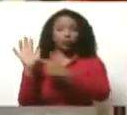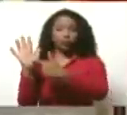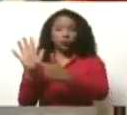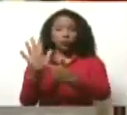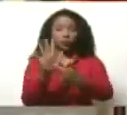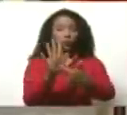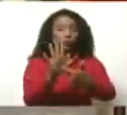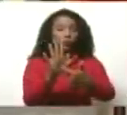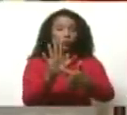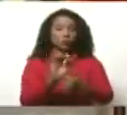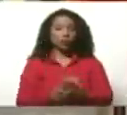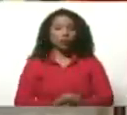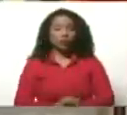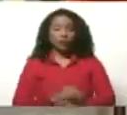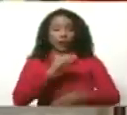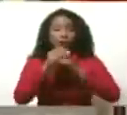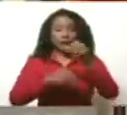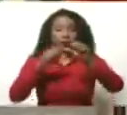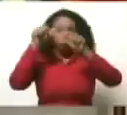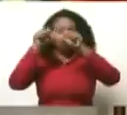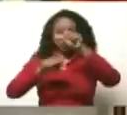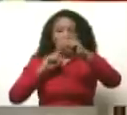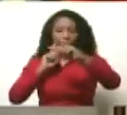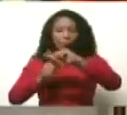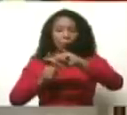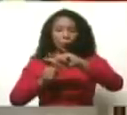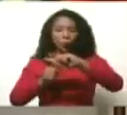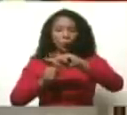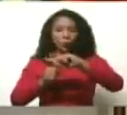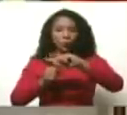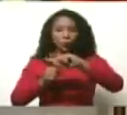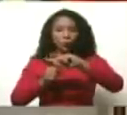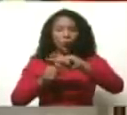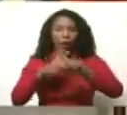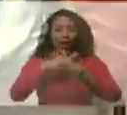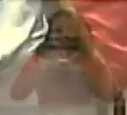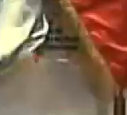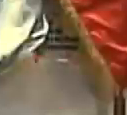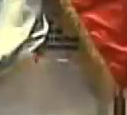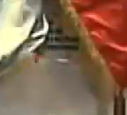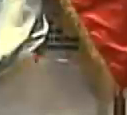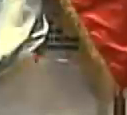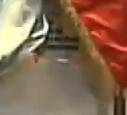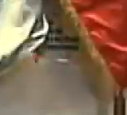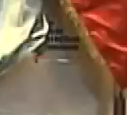a la vez de delación que hiciera el expresidente,